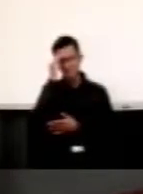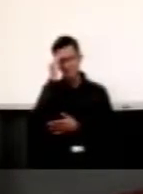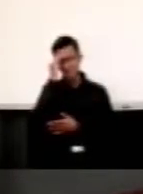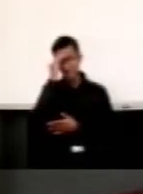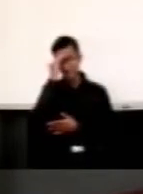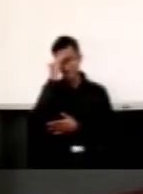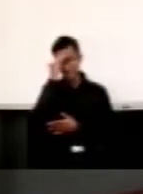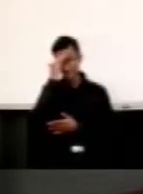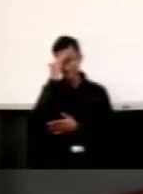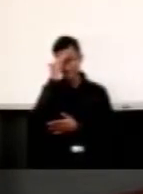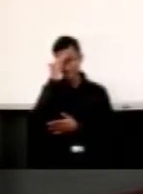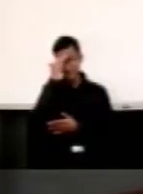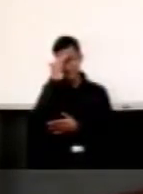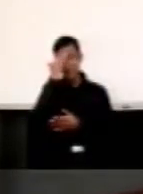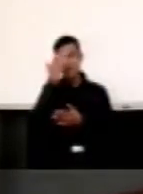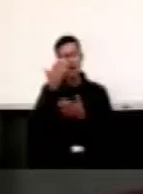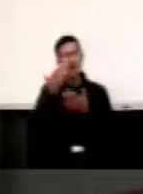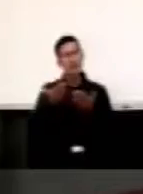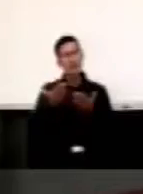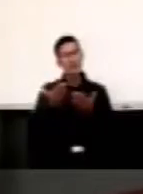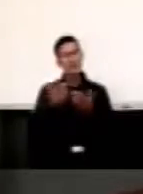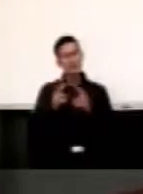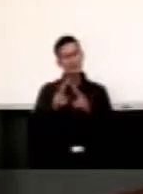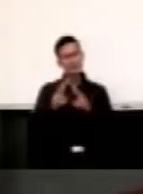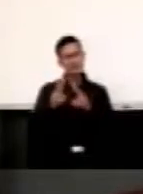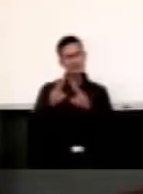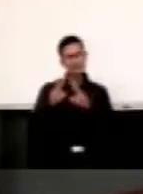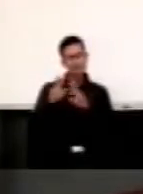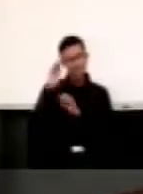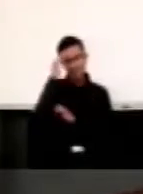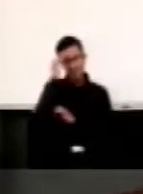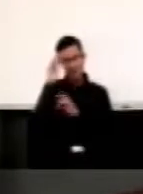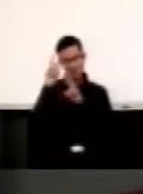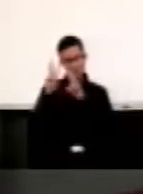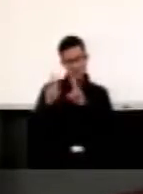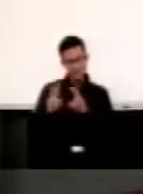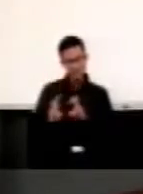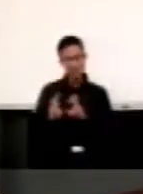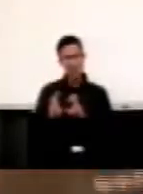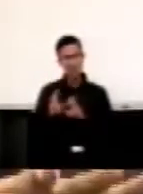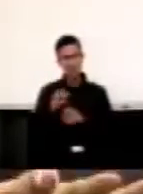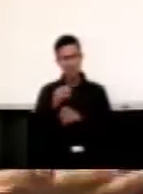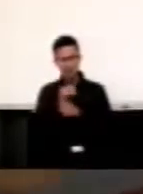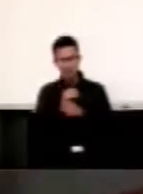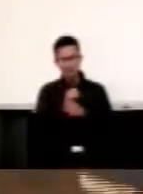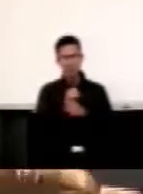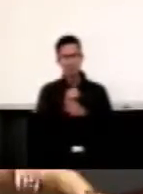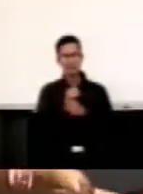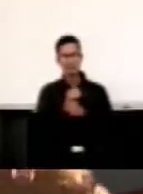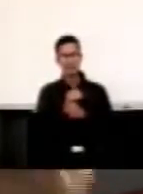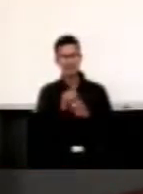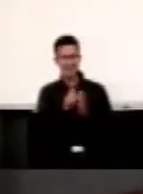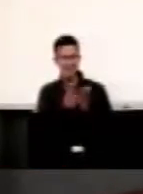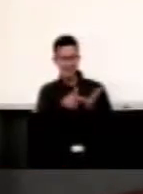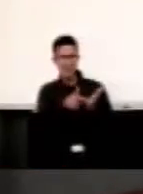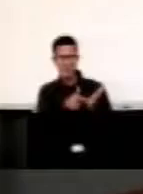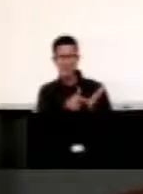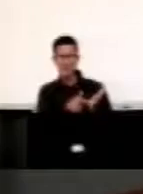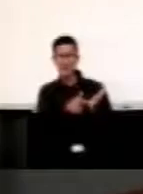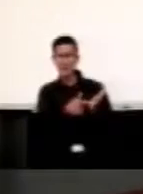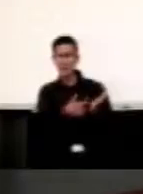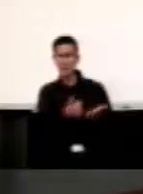cosas que reflexionar en torno al sistema de partidos. Este libro es un libro